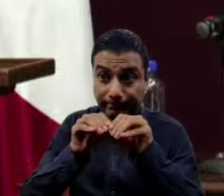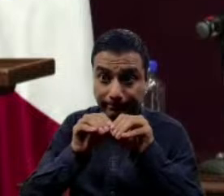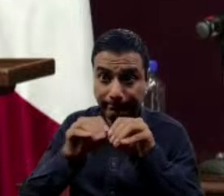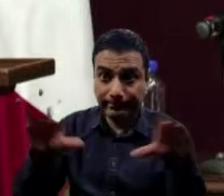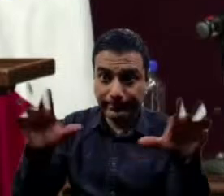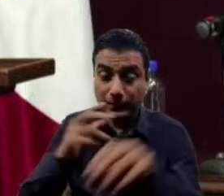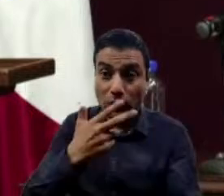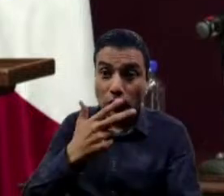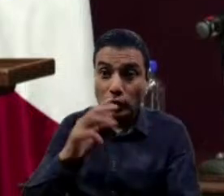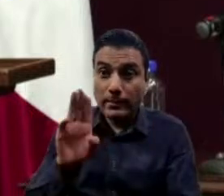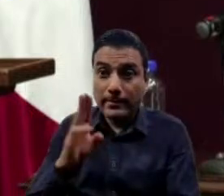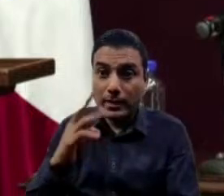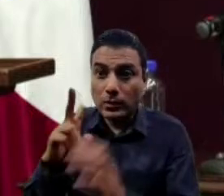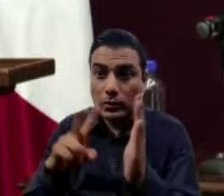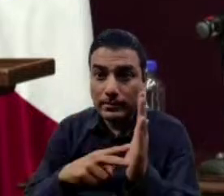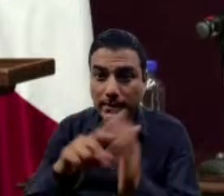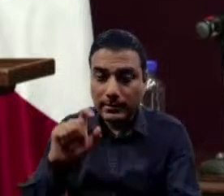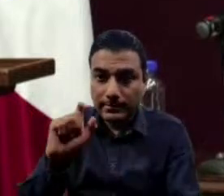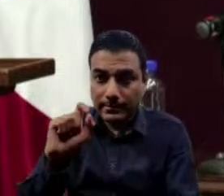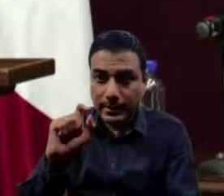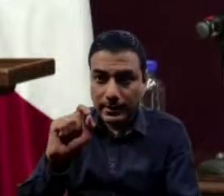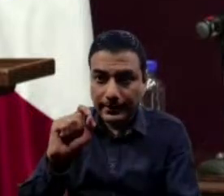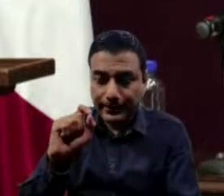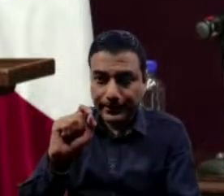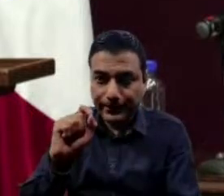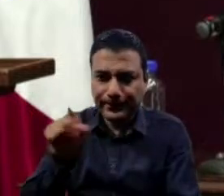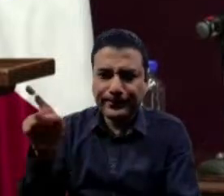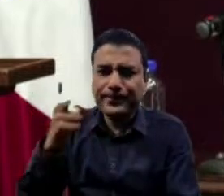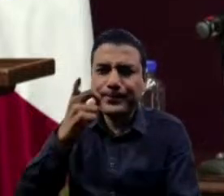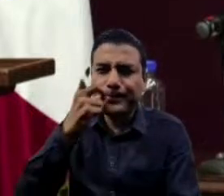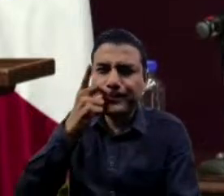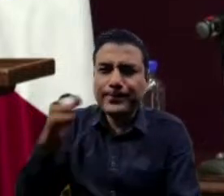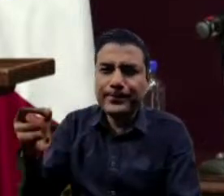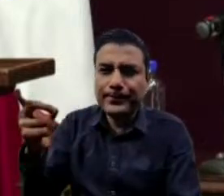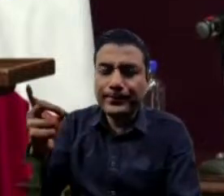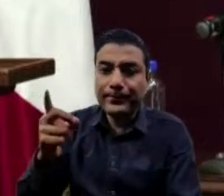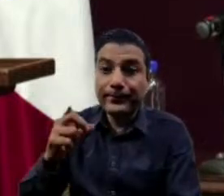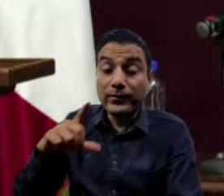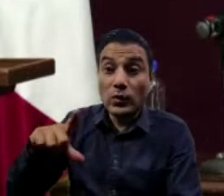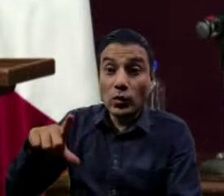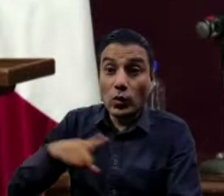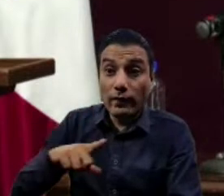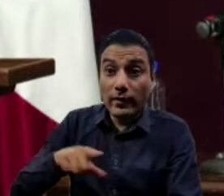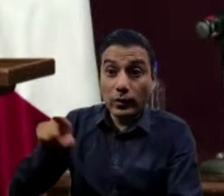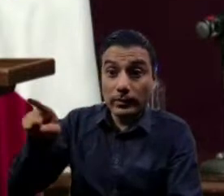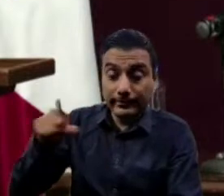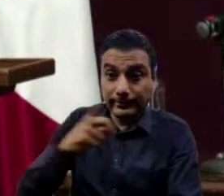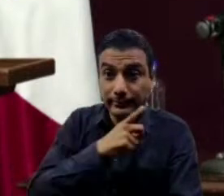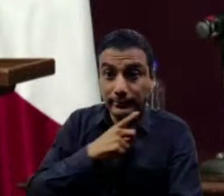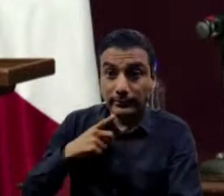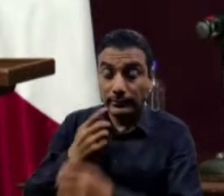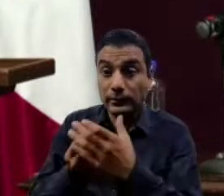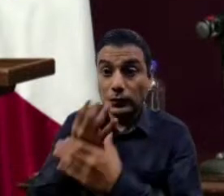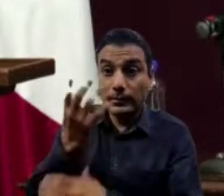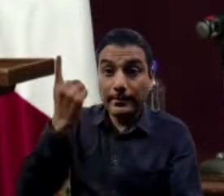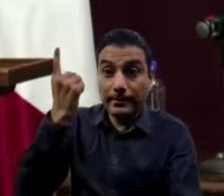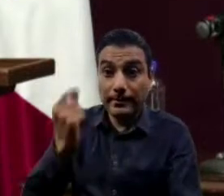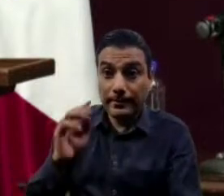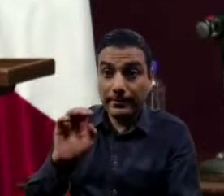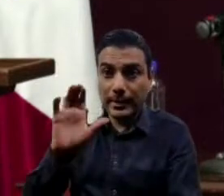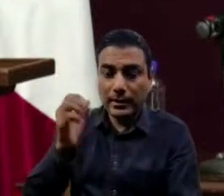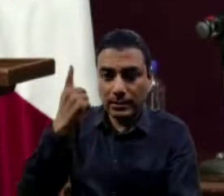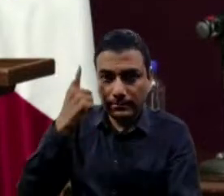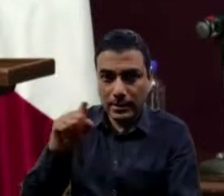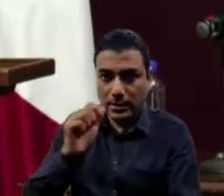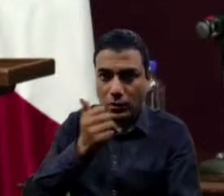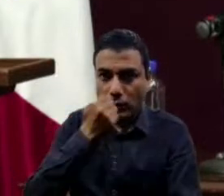de mayo del 2020, dentro de los cuales se destaca que el Estado establecerá un sistema de becas para las y los estudiantes de